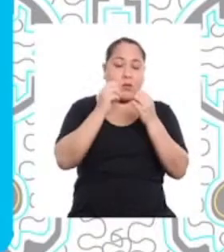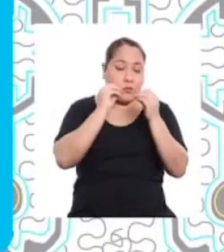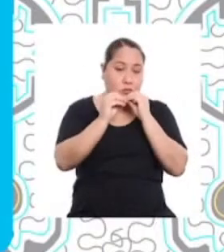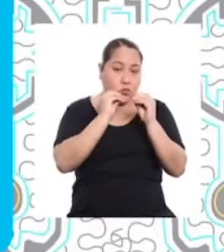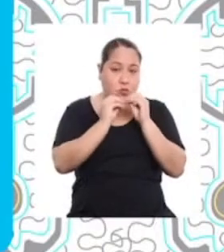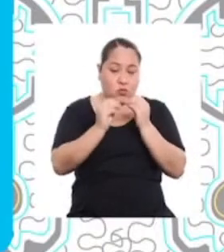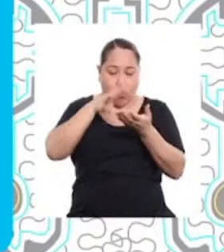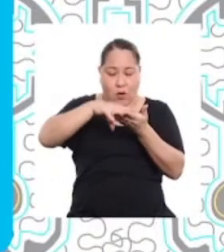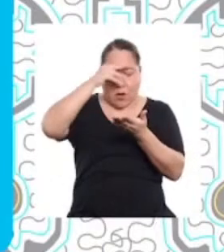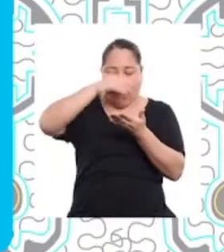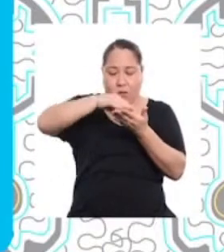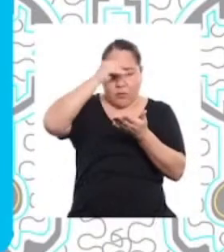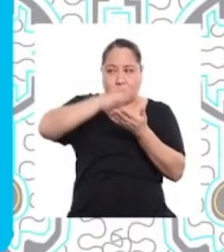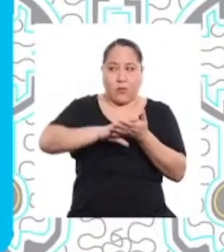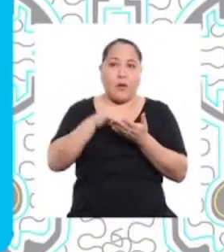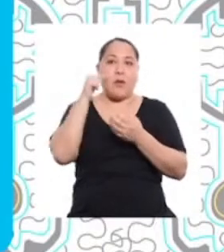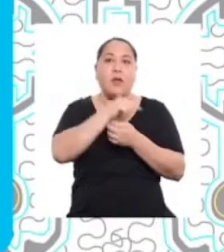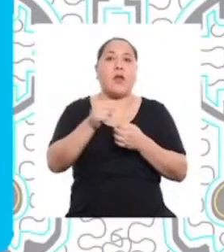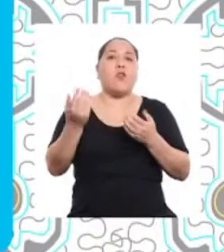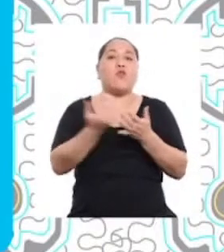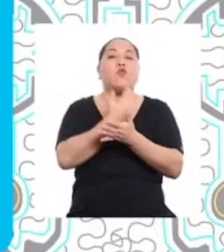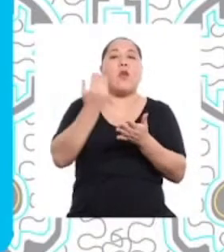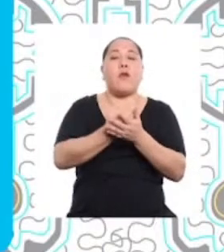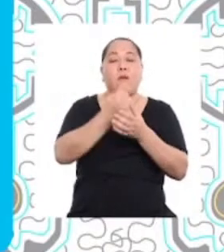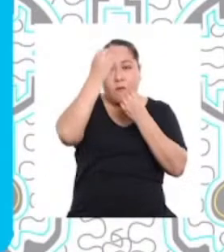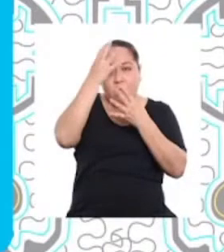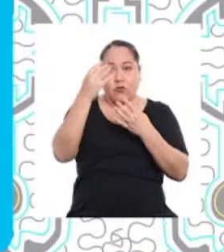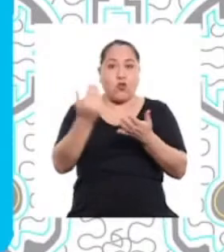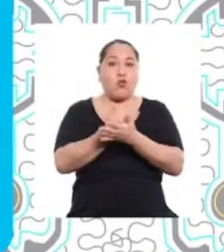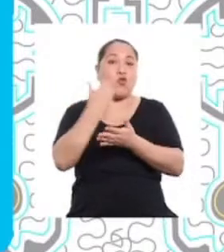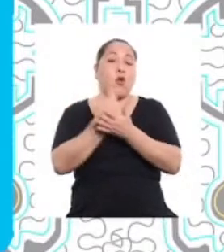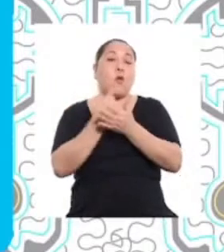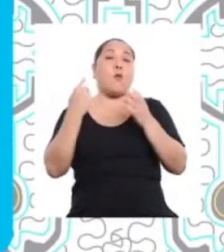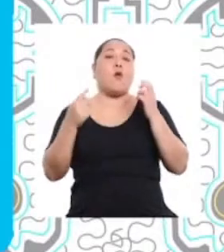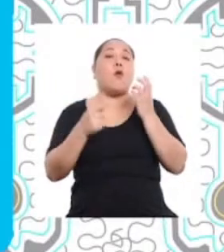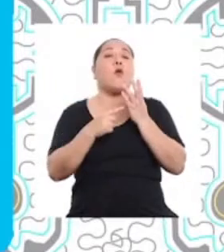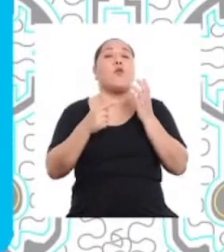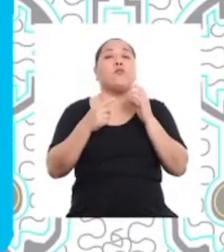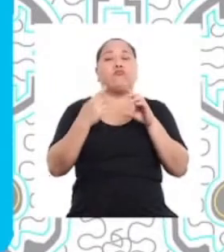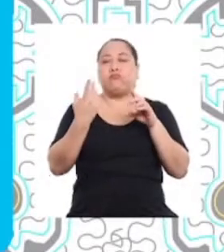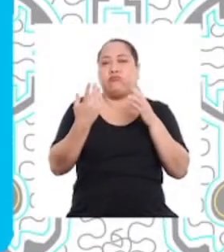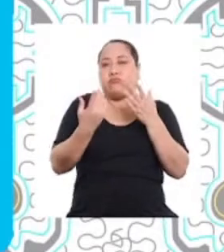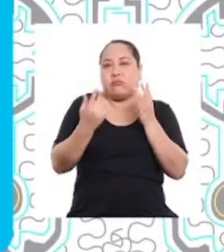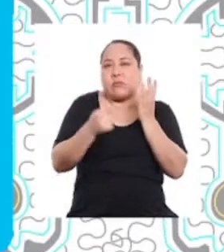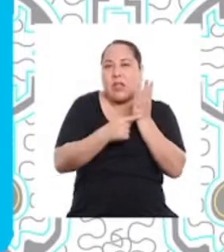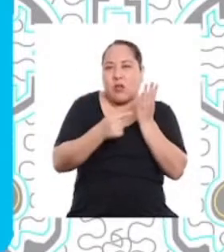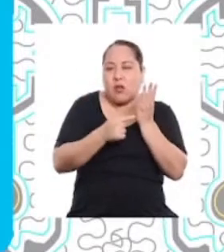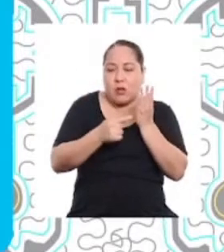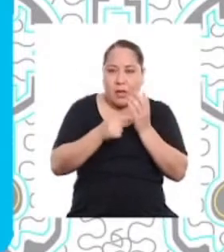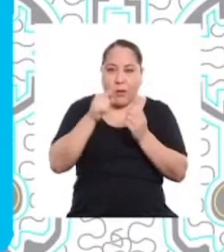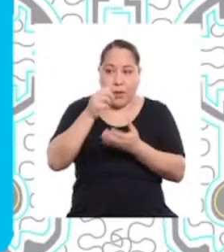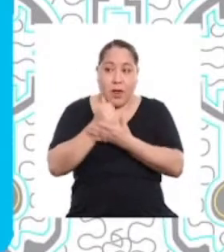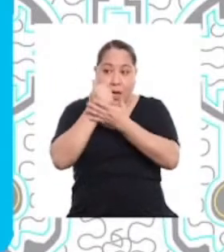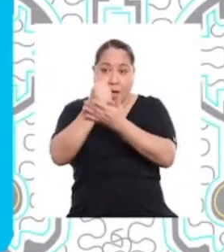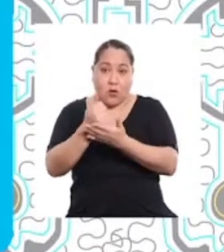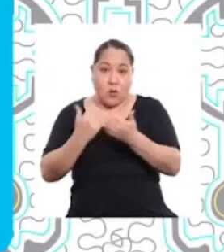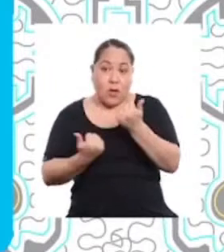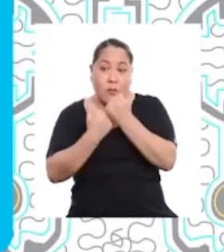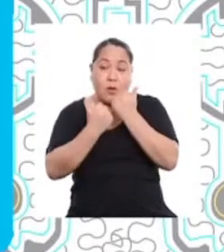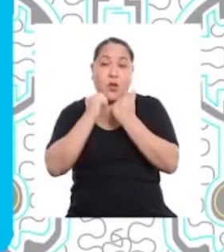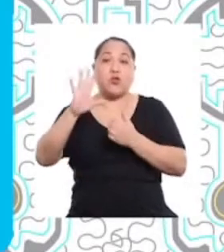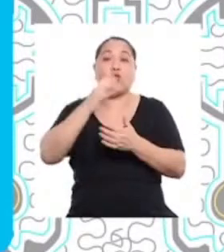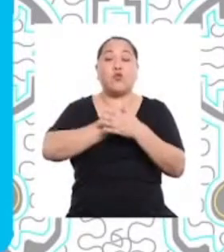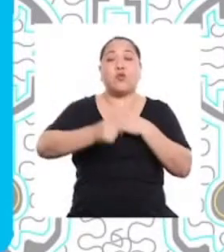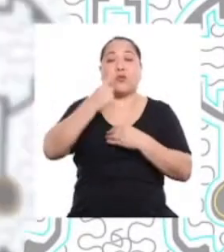actualizados respecto al Internet y nuevas tecnologías para apoyar a sus hijos cuando lo requieran. A mí